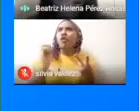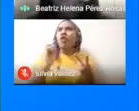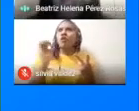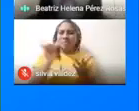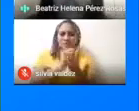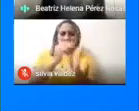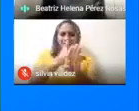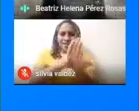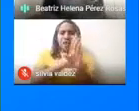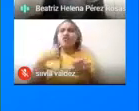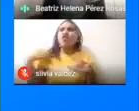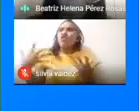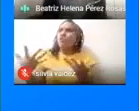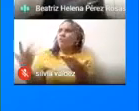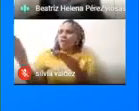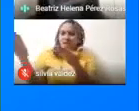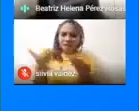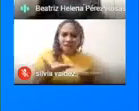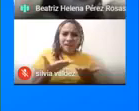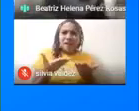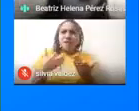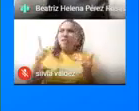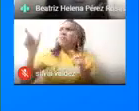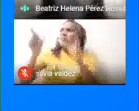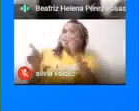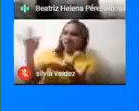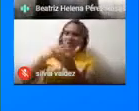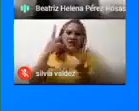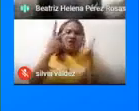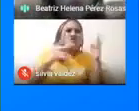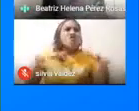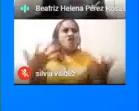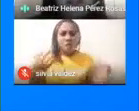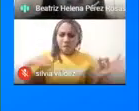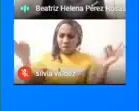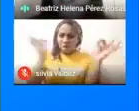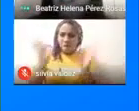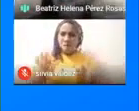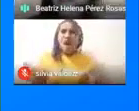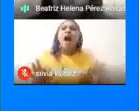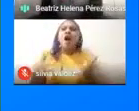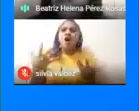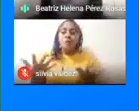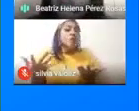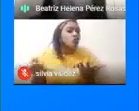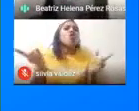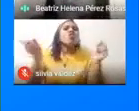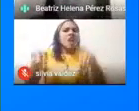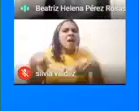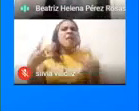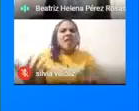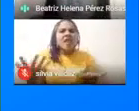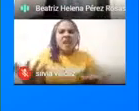habíamos dicho, cómo voy a traer los turistas, cómo los voy a preparar, sino que también hacemos parte de un entorno